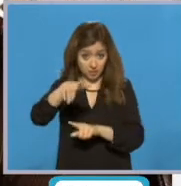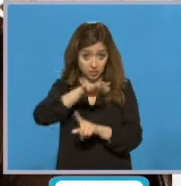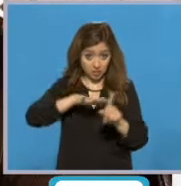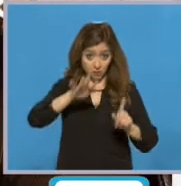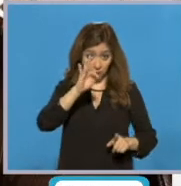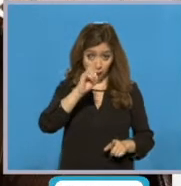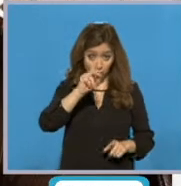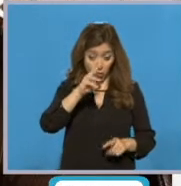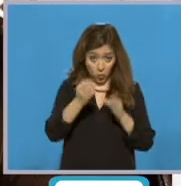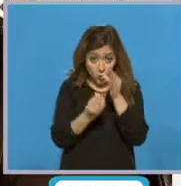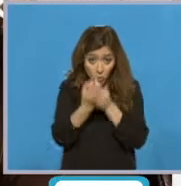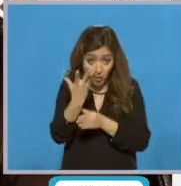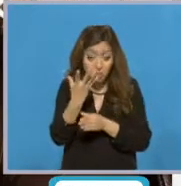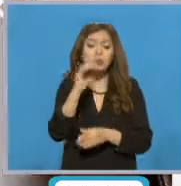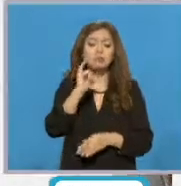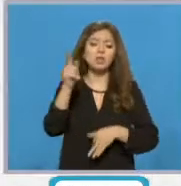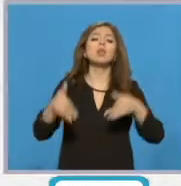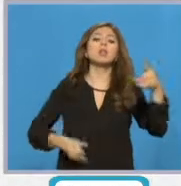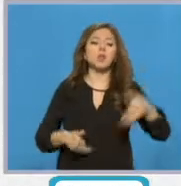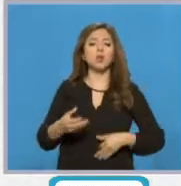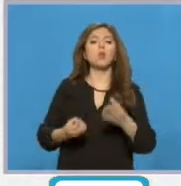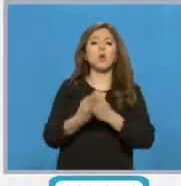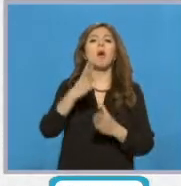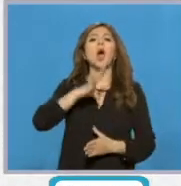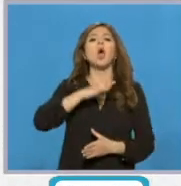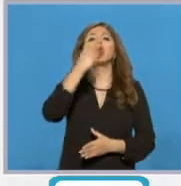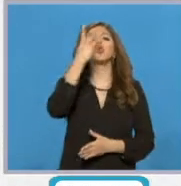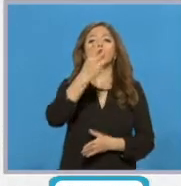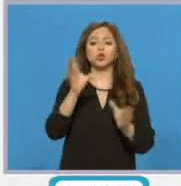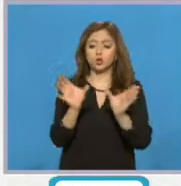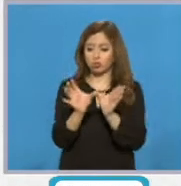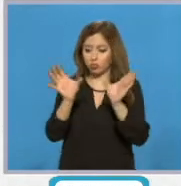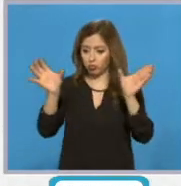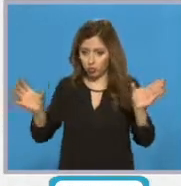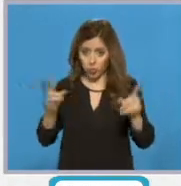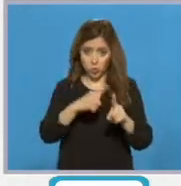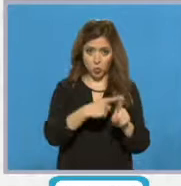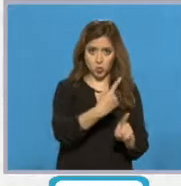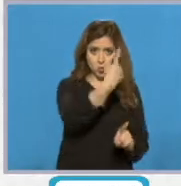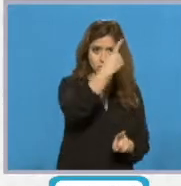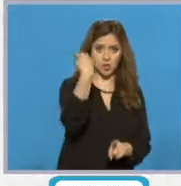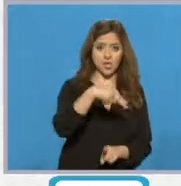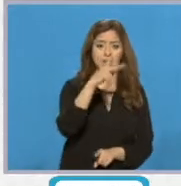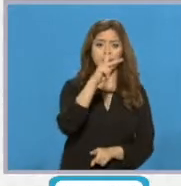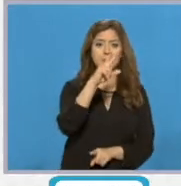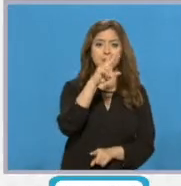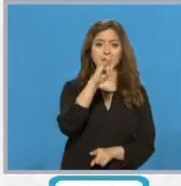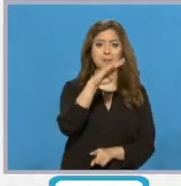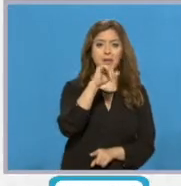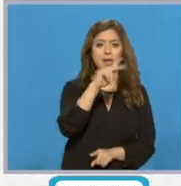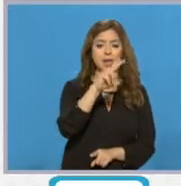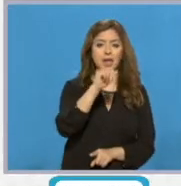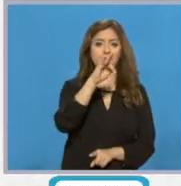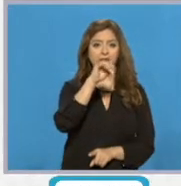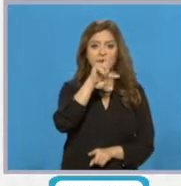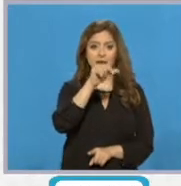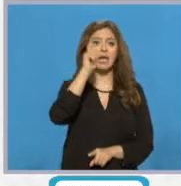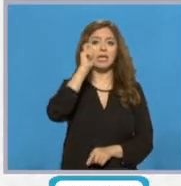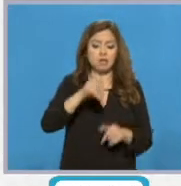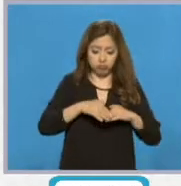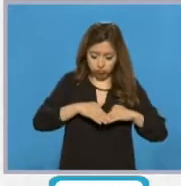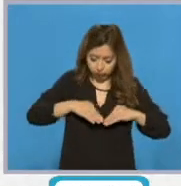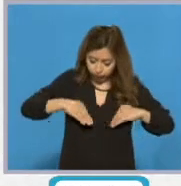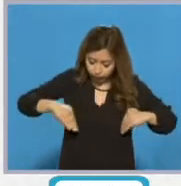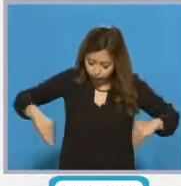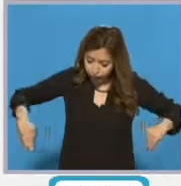teatro nuevo, sí, es un foro nuevo. Ajá. Tiene 2 espacios, es uno, ¿no? Sí, uno se llama Primera Fila, Fila. que todos están en primera fila, son